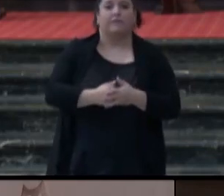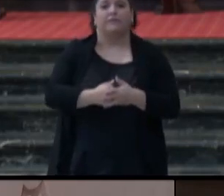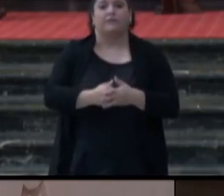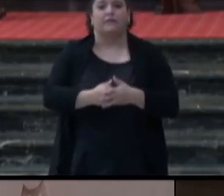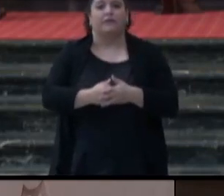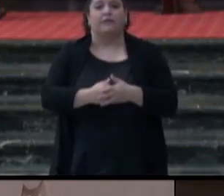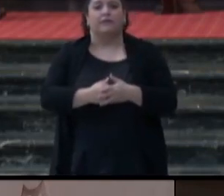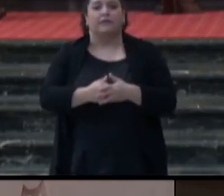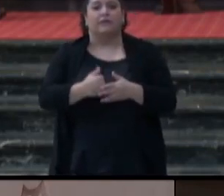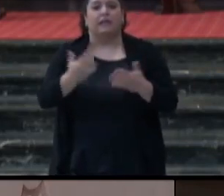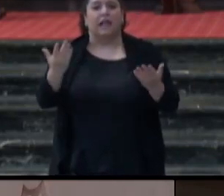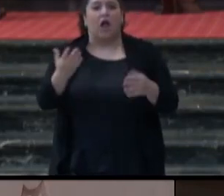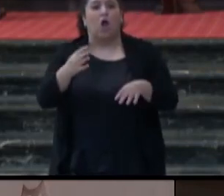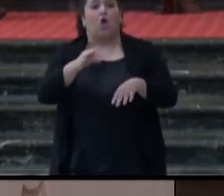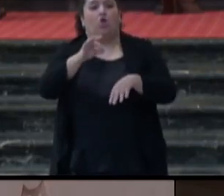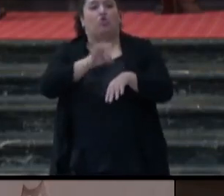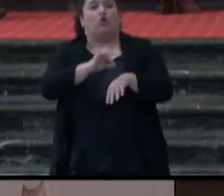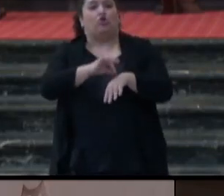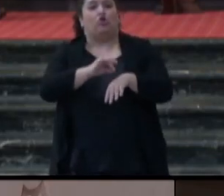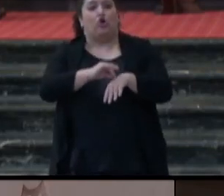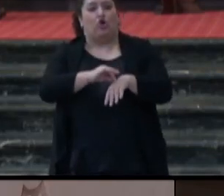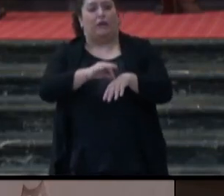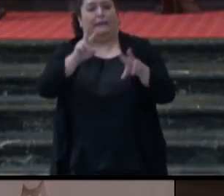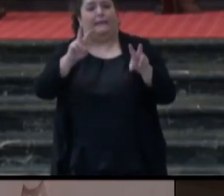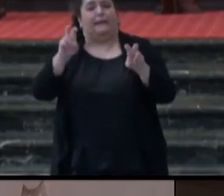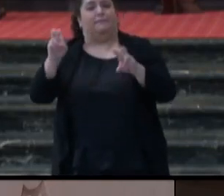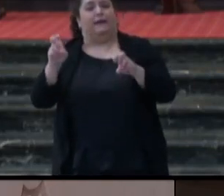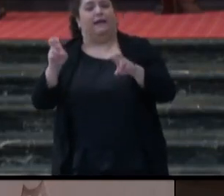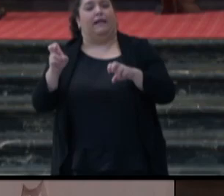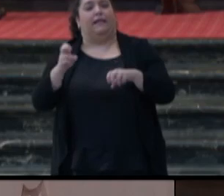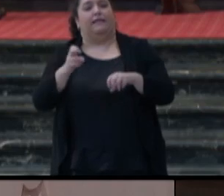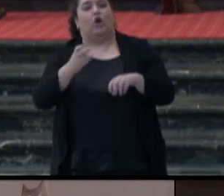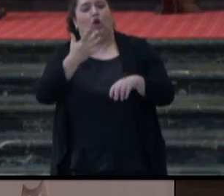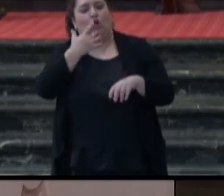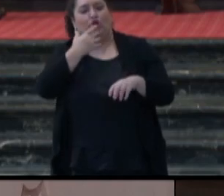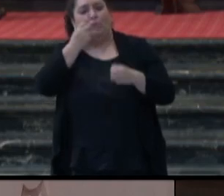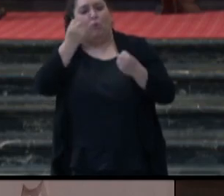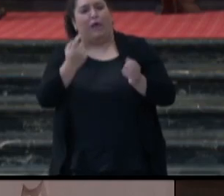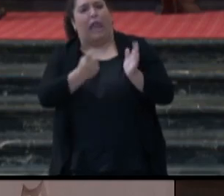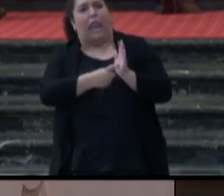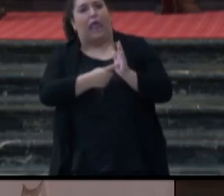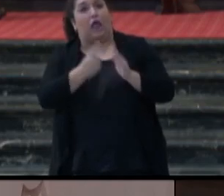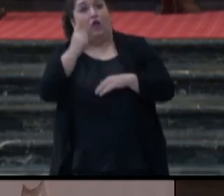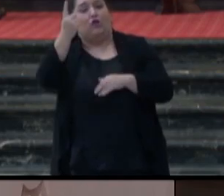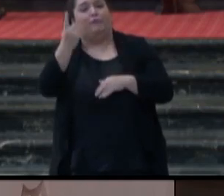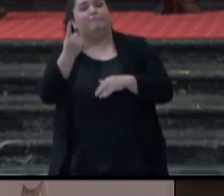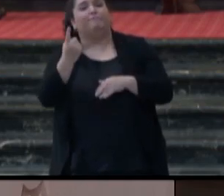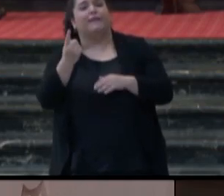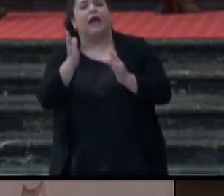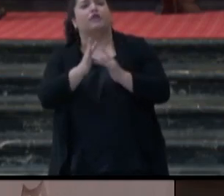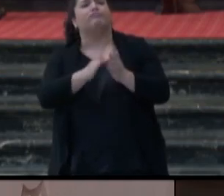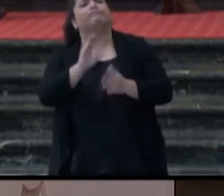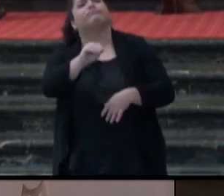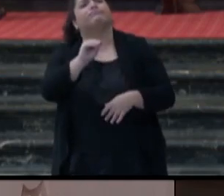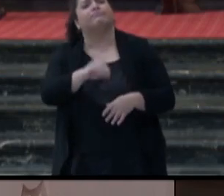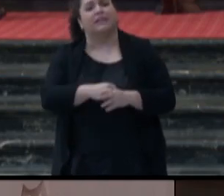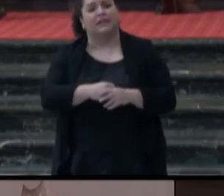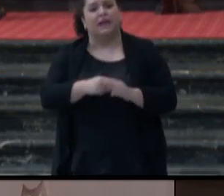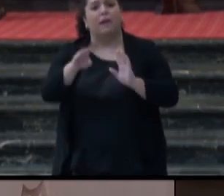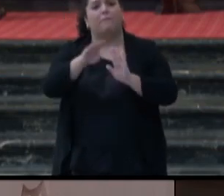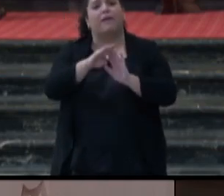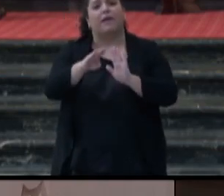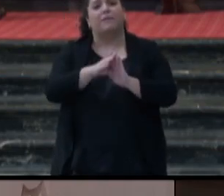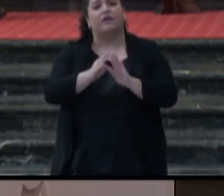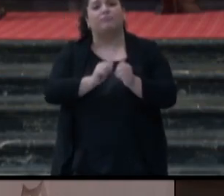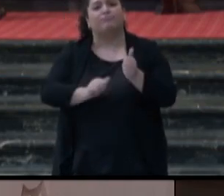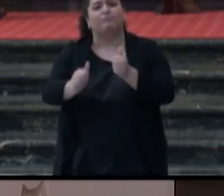eran doctores en estos temas y conocían muy bien la ley de Dios cuál es el mandamiento